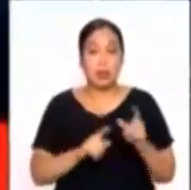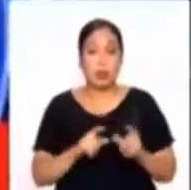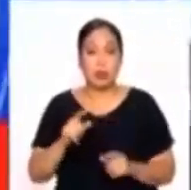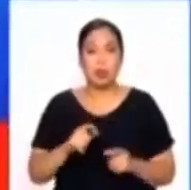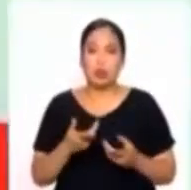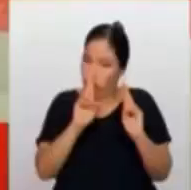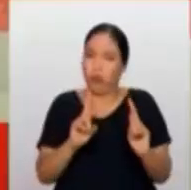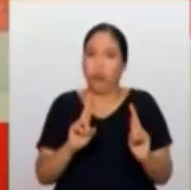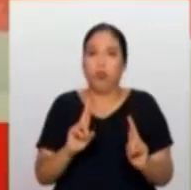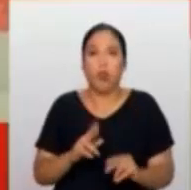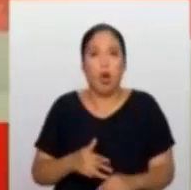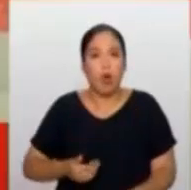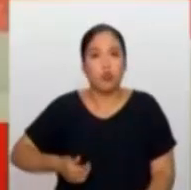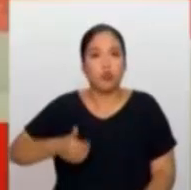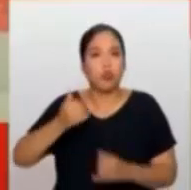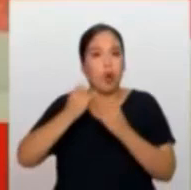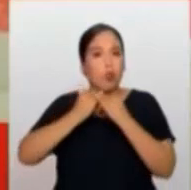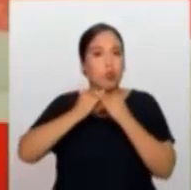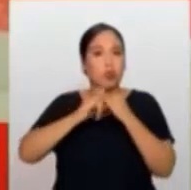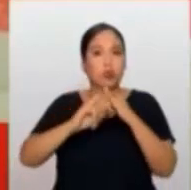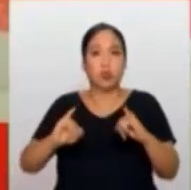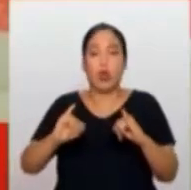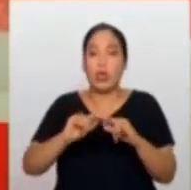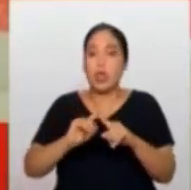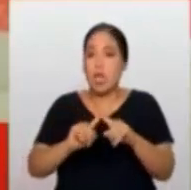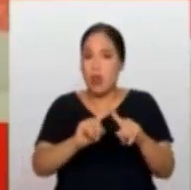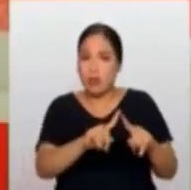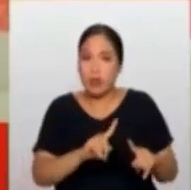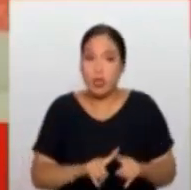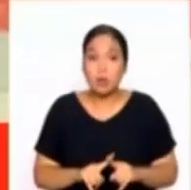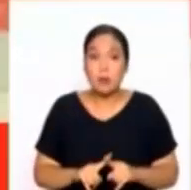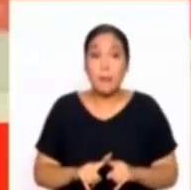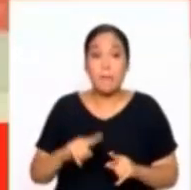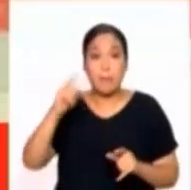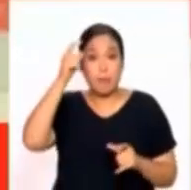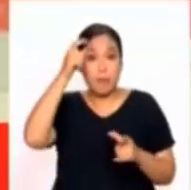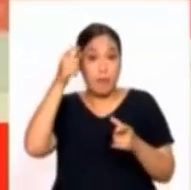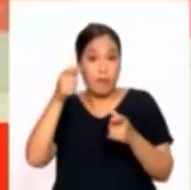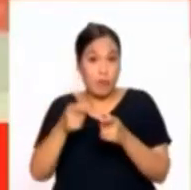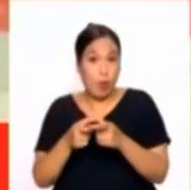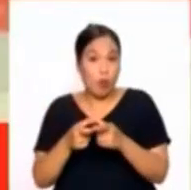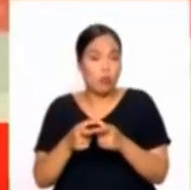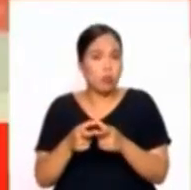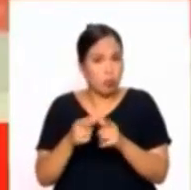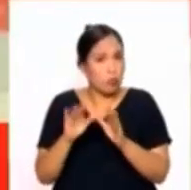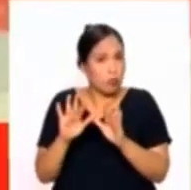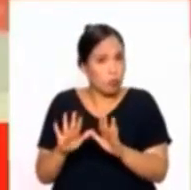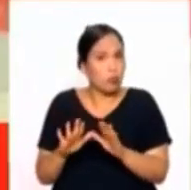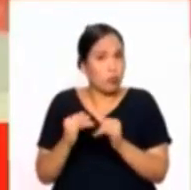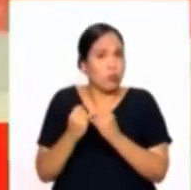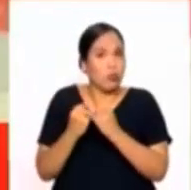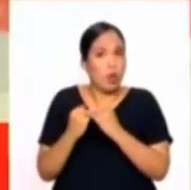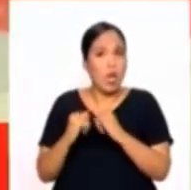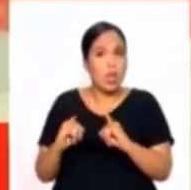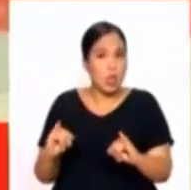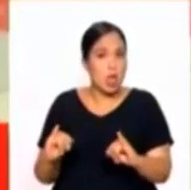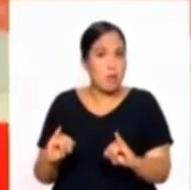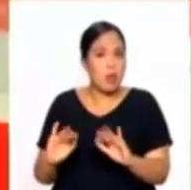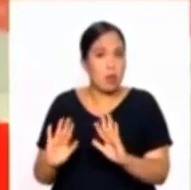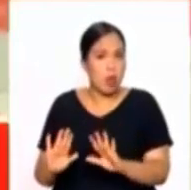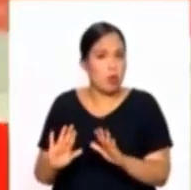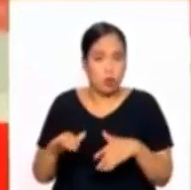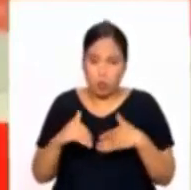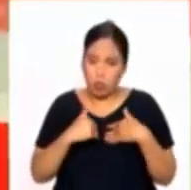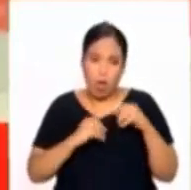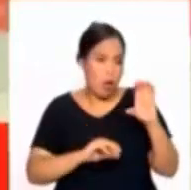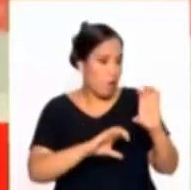operativos. Sobre el lanzamiento. Bueno, amigos, ¿tú qué opinas? La presidenta y el premier dijeron a Vladimir Cerrón